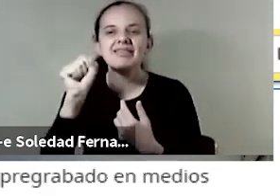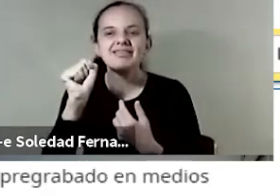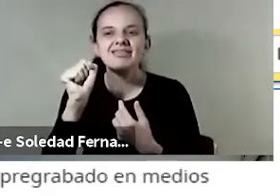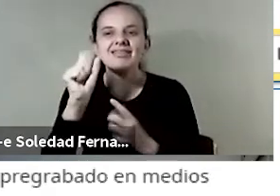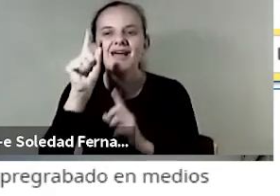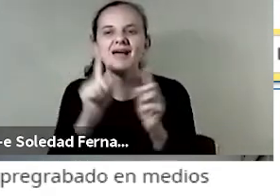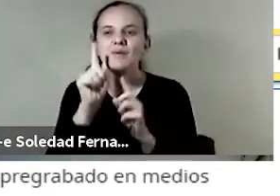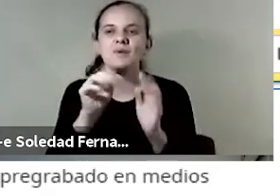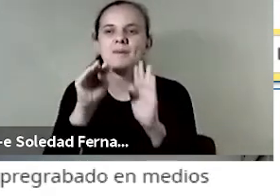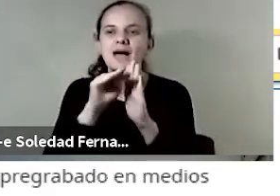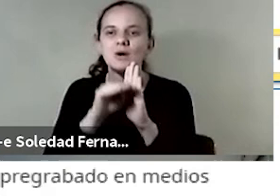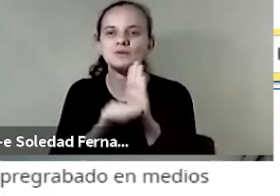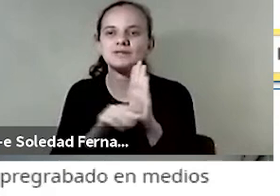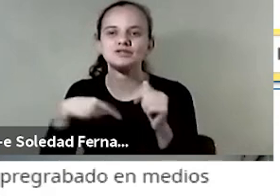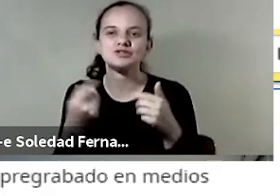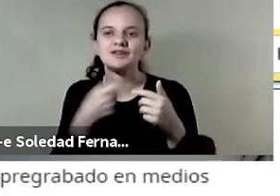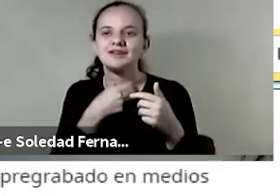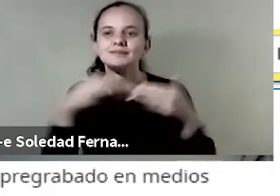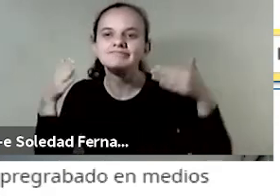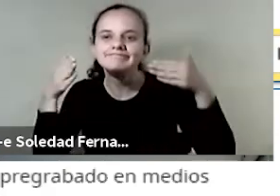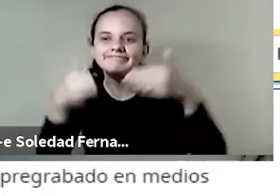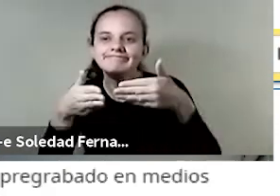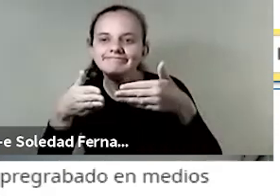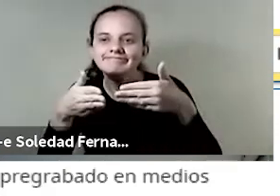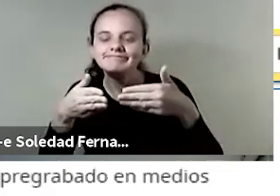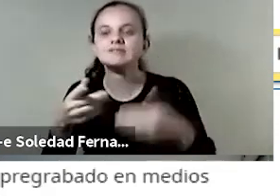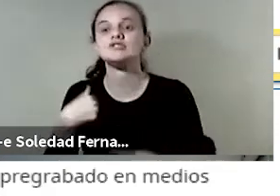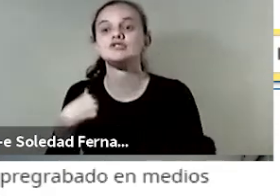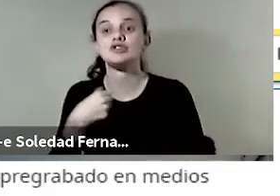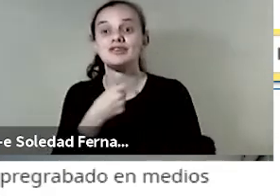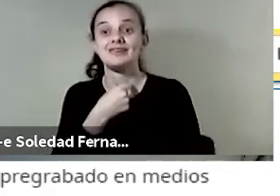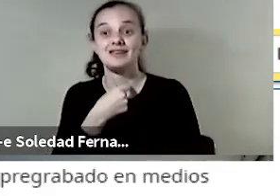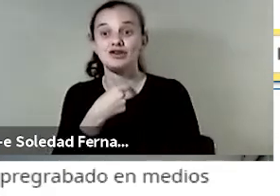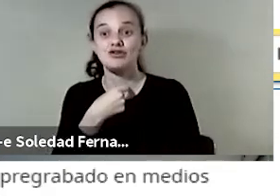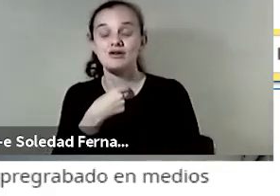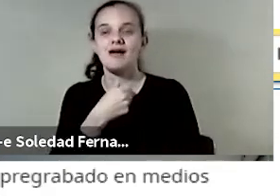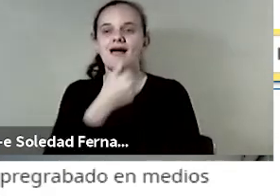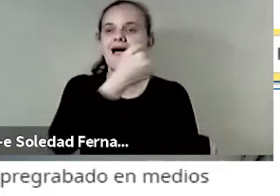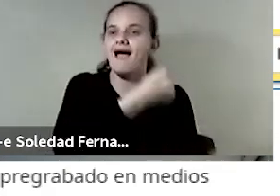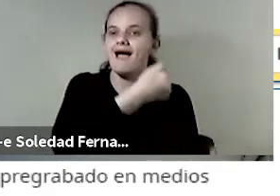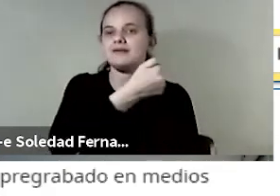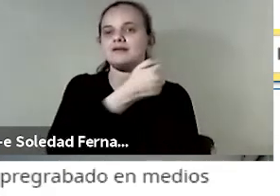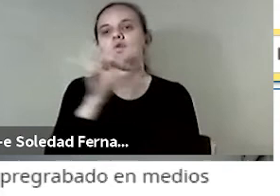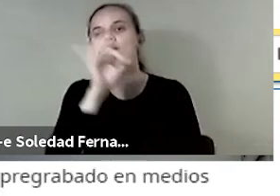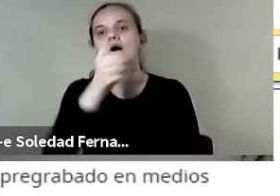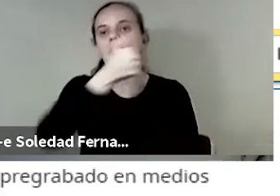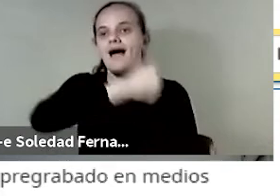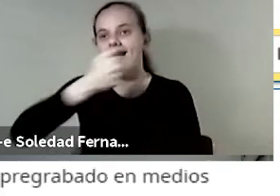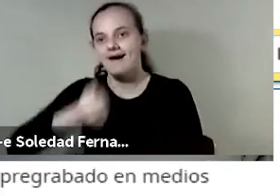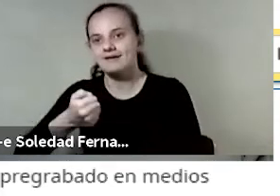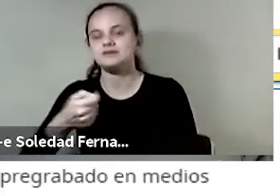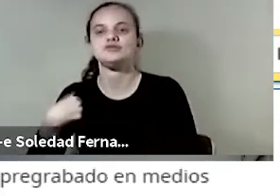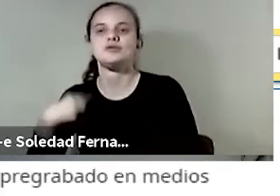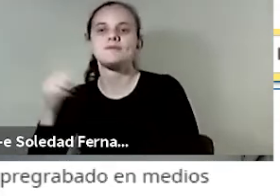¿sí? Con los filtros va a ser mucho más fácil encontrar las pautas a las que nosotros queremos apuntar. Entonces, incluso hay un filtro para